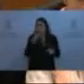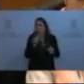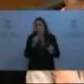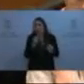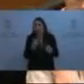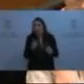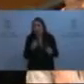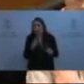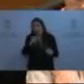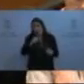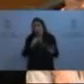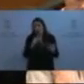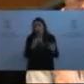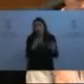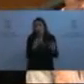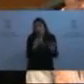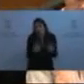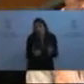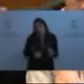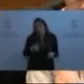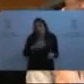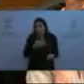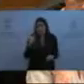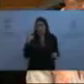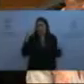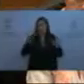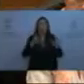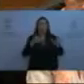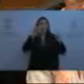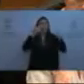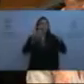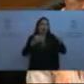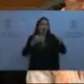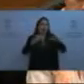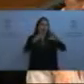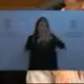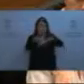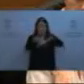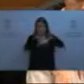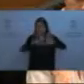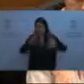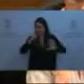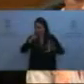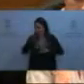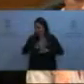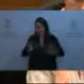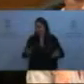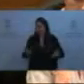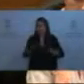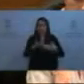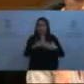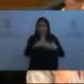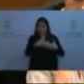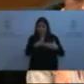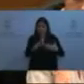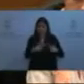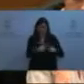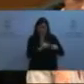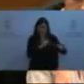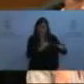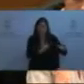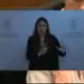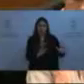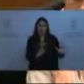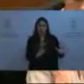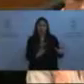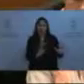humedad y mayores problemas. Y luego ya no le cuento la seguridad. La seguridad me dejó absolutamente fascinado. La puerta sigue abierta, tal y como está en la foto. Sí